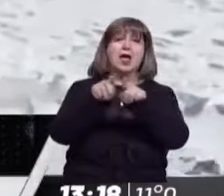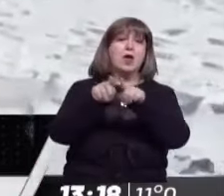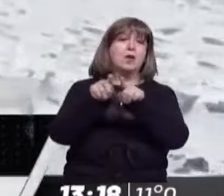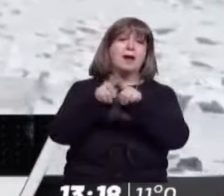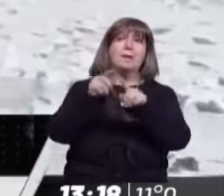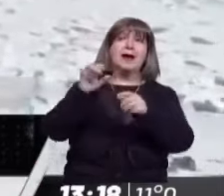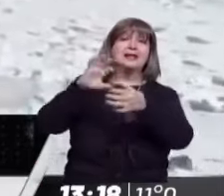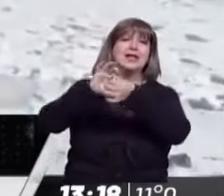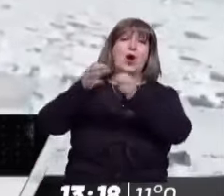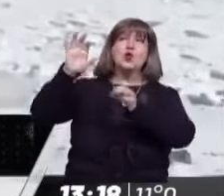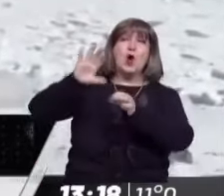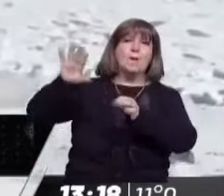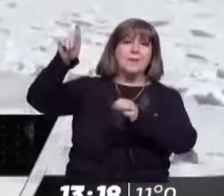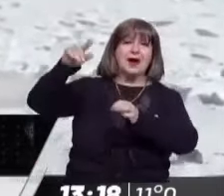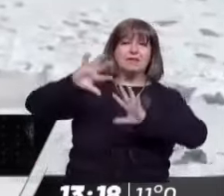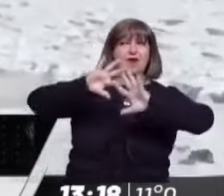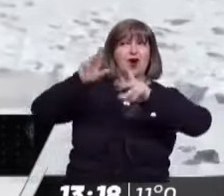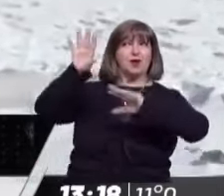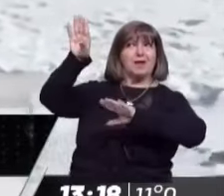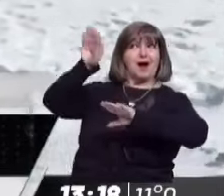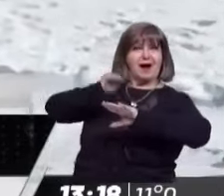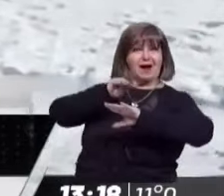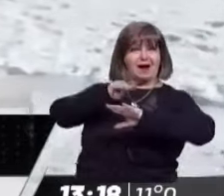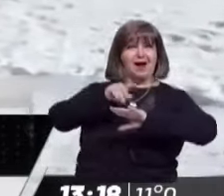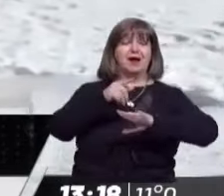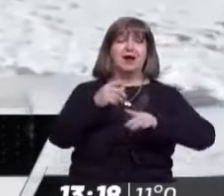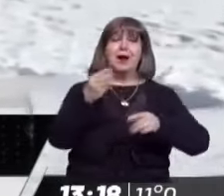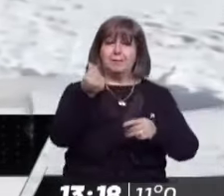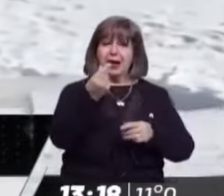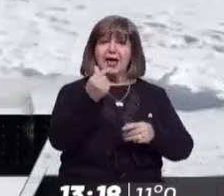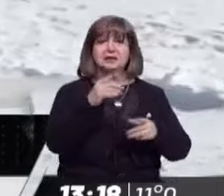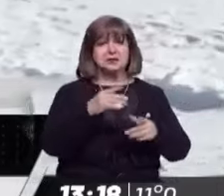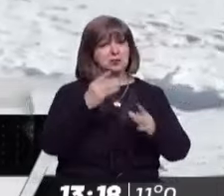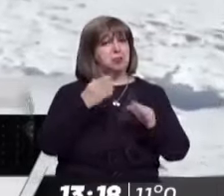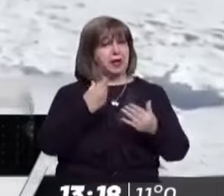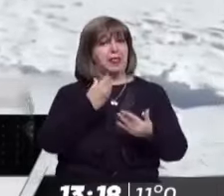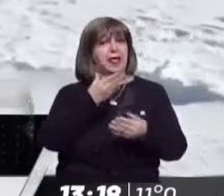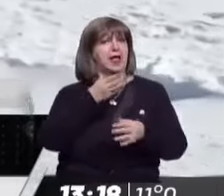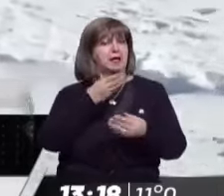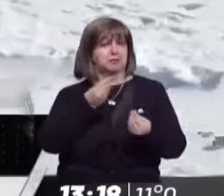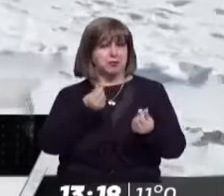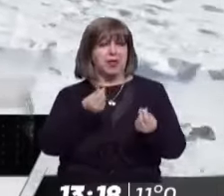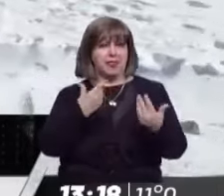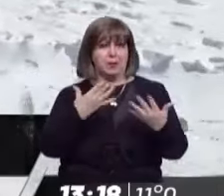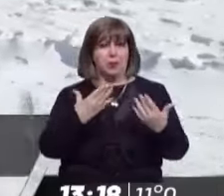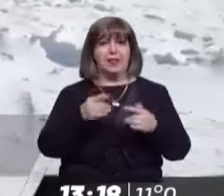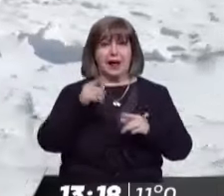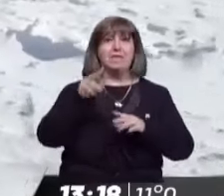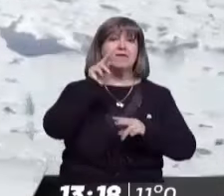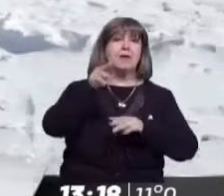pero acá en Mendoza, y la invitación para todos los mendocinos, porque van a ver que los precios son bastante accesibles. Dale, a ver, lo vemos.